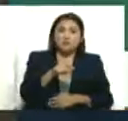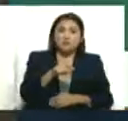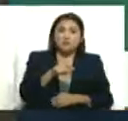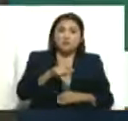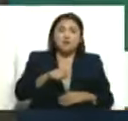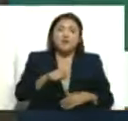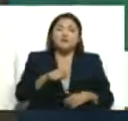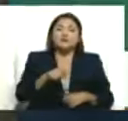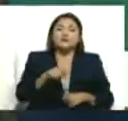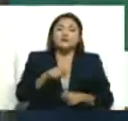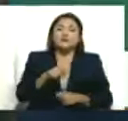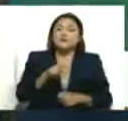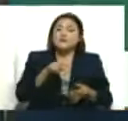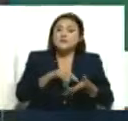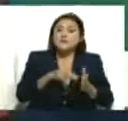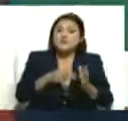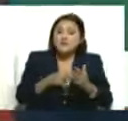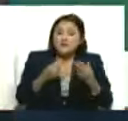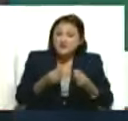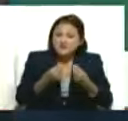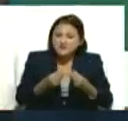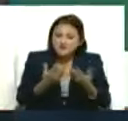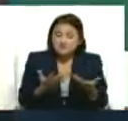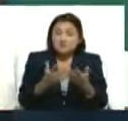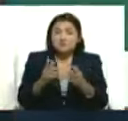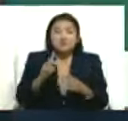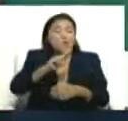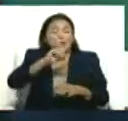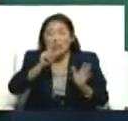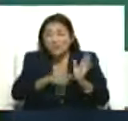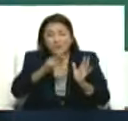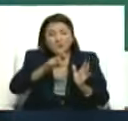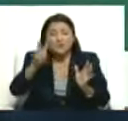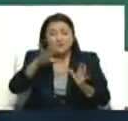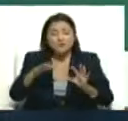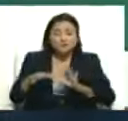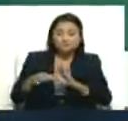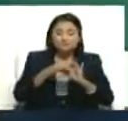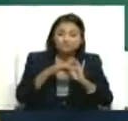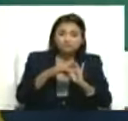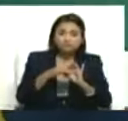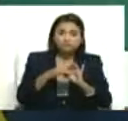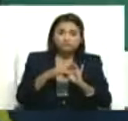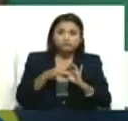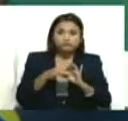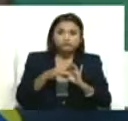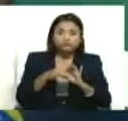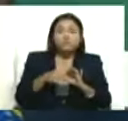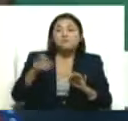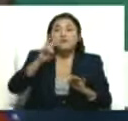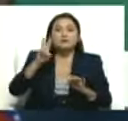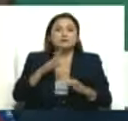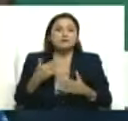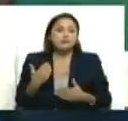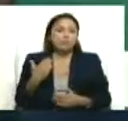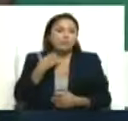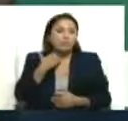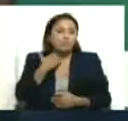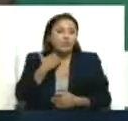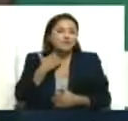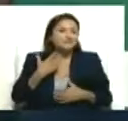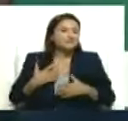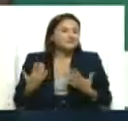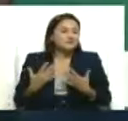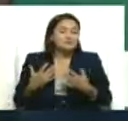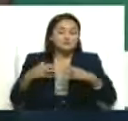Es un instrumento para la unidad nacional. Al país le han hecho daño cuando nosotros estamos divididos.